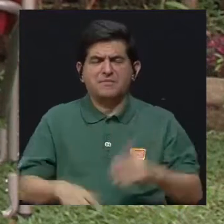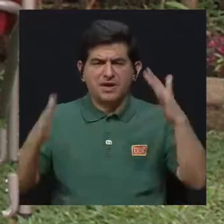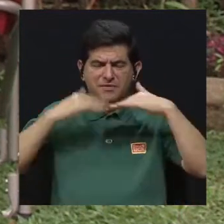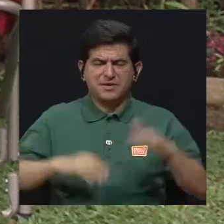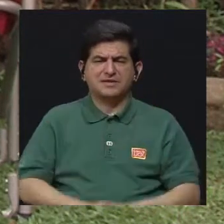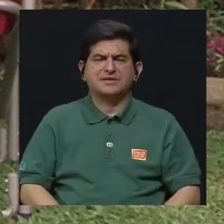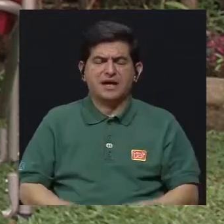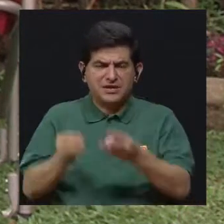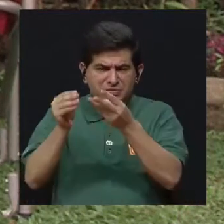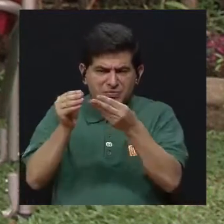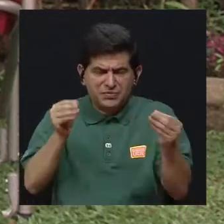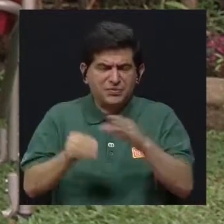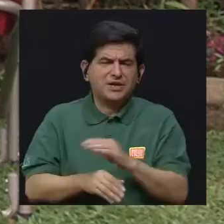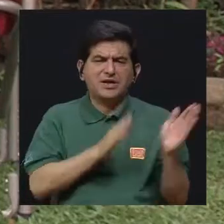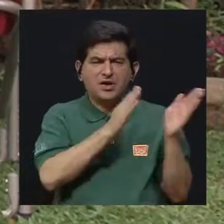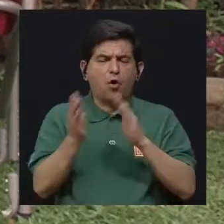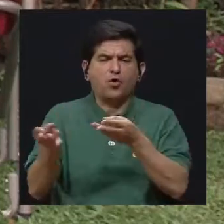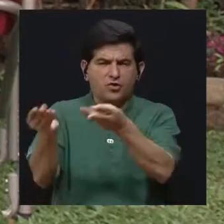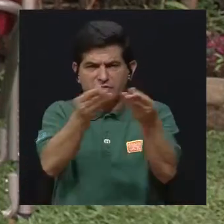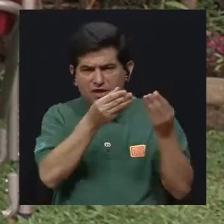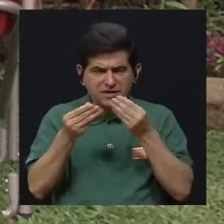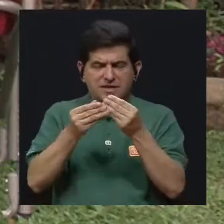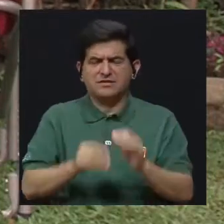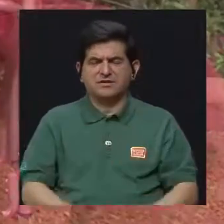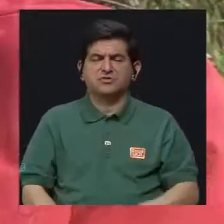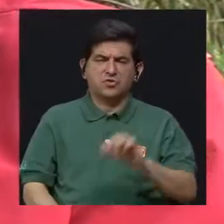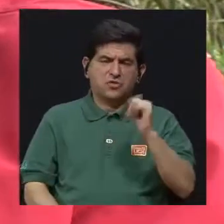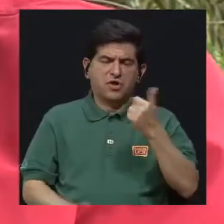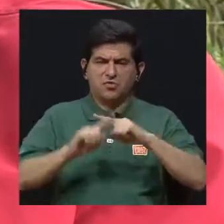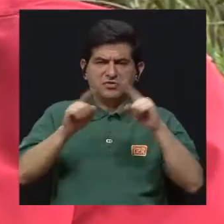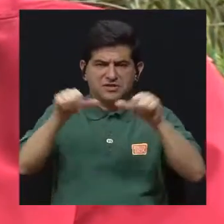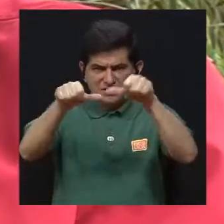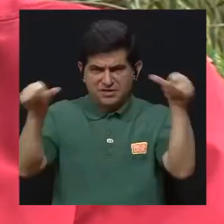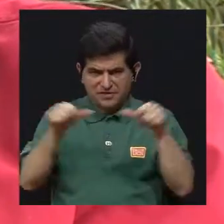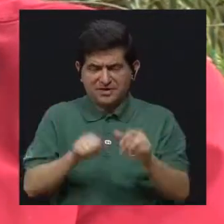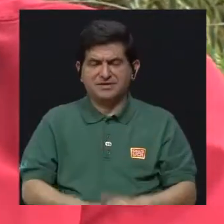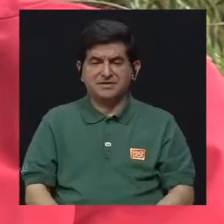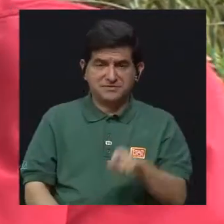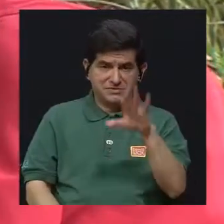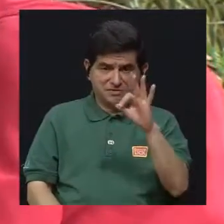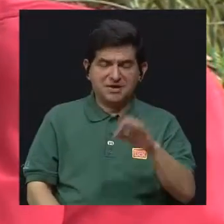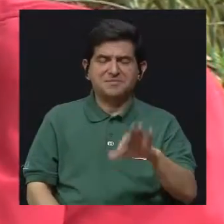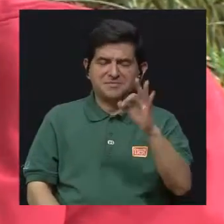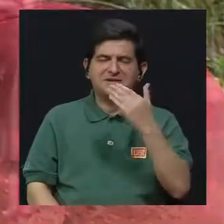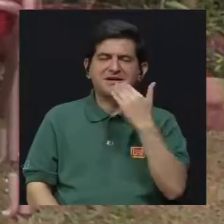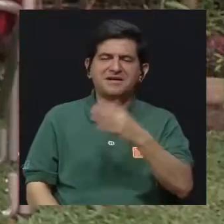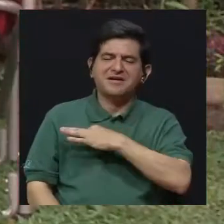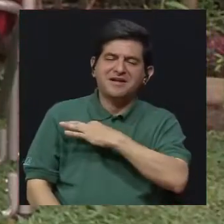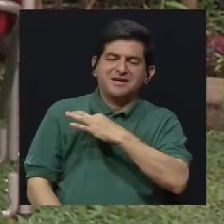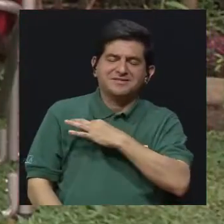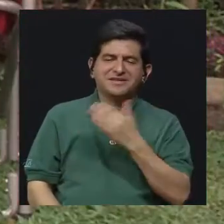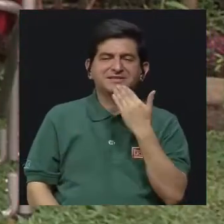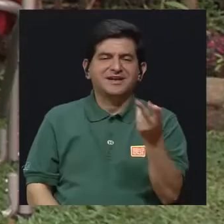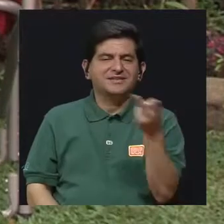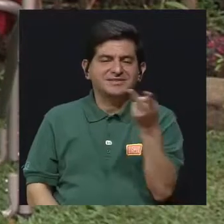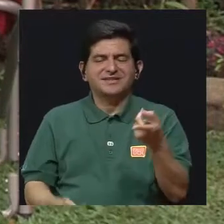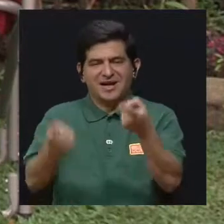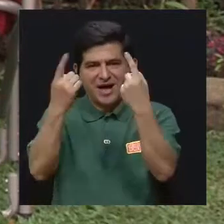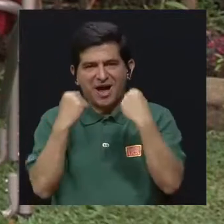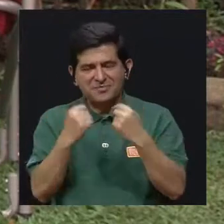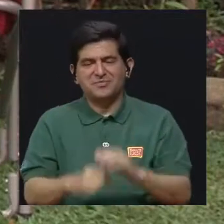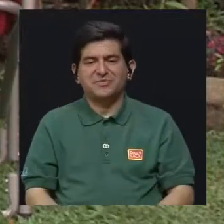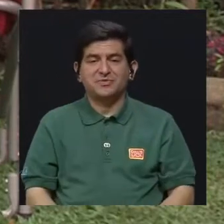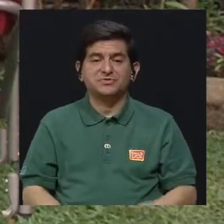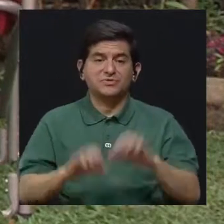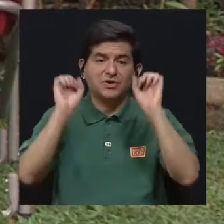sedimentología y ordenamiento territorial, entre otros temas. ¿Cómo está, Alan? Muy bien, muchas gracias por la invitación. Gracias a ambos por